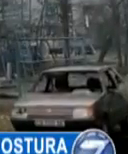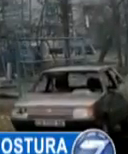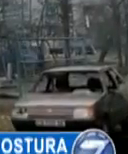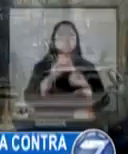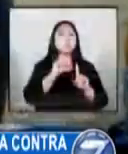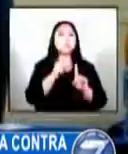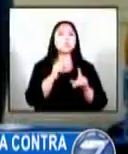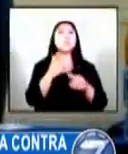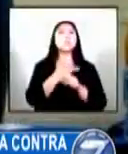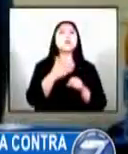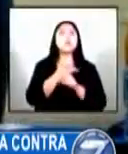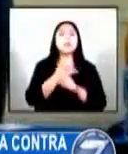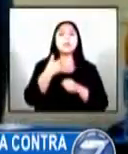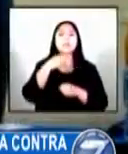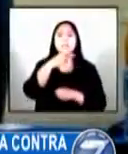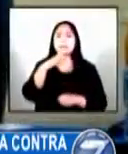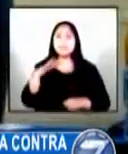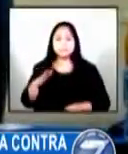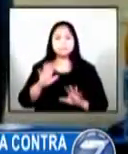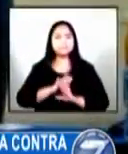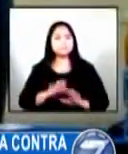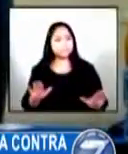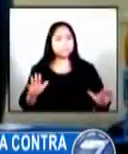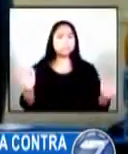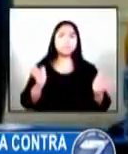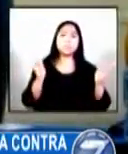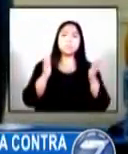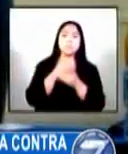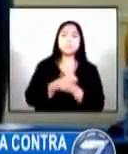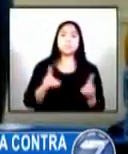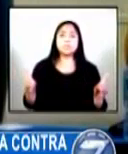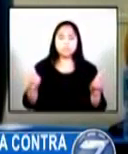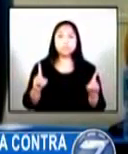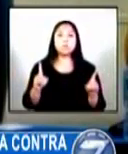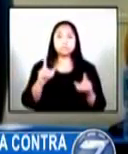con vocación pacifista, promotor de la democracia,